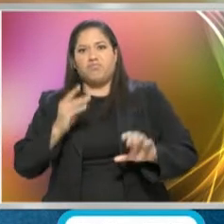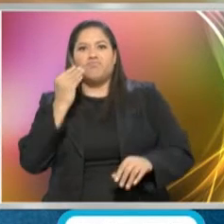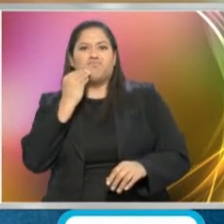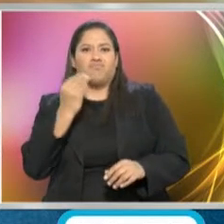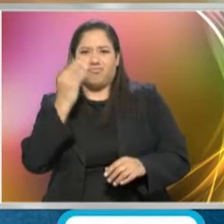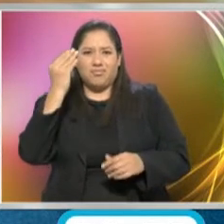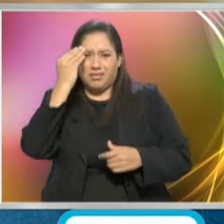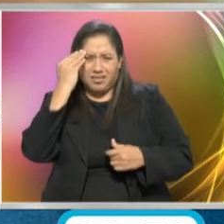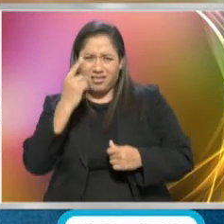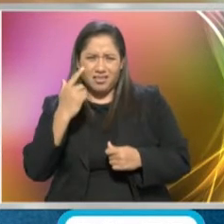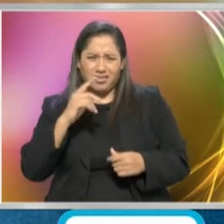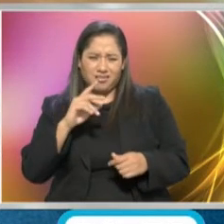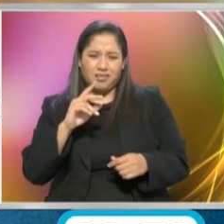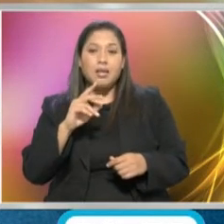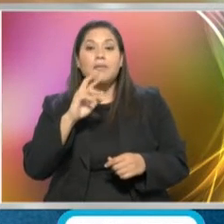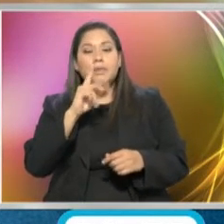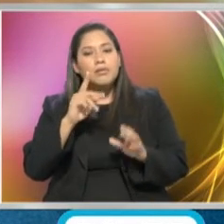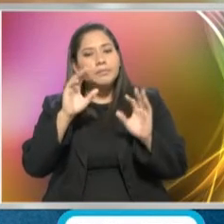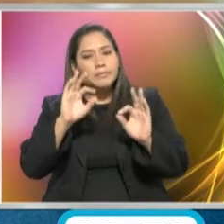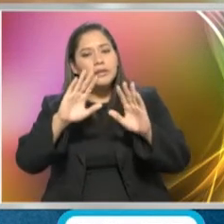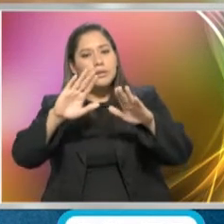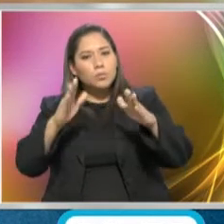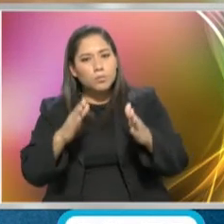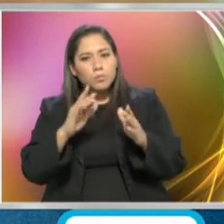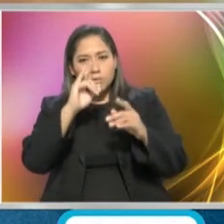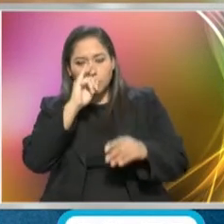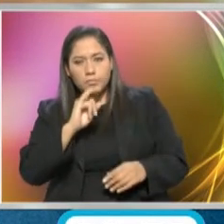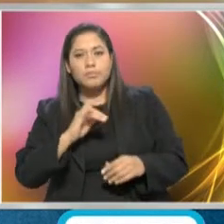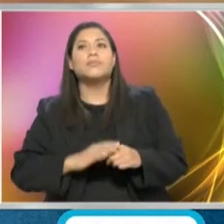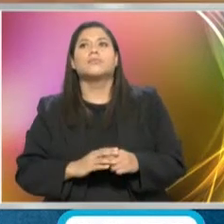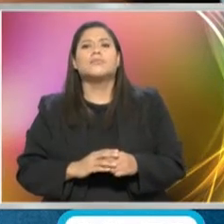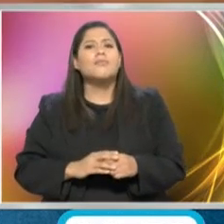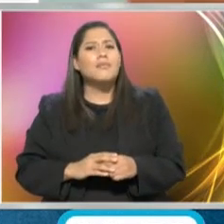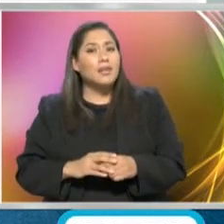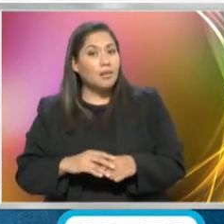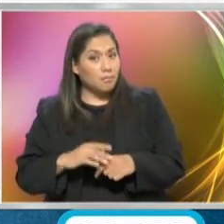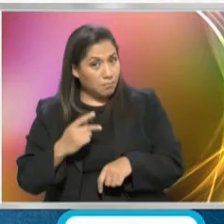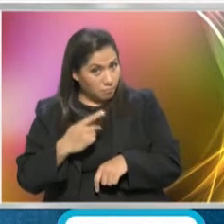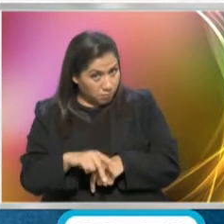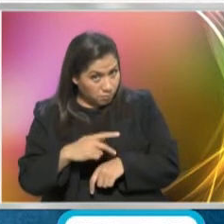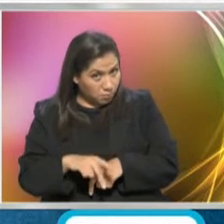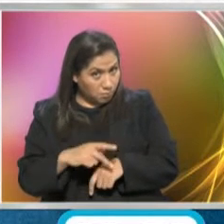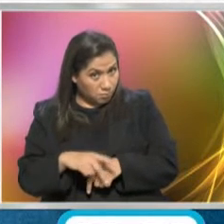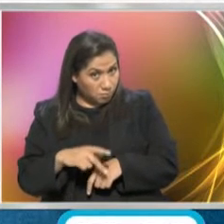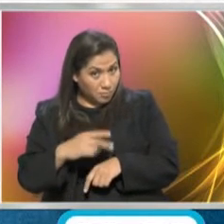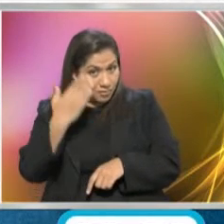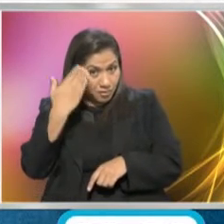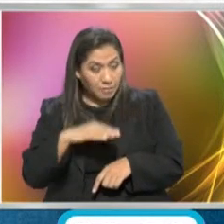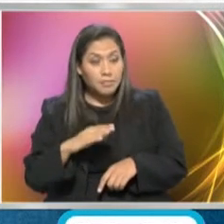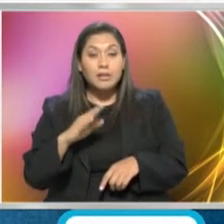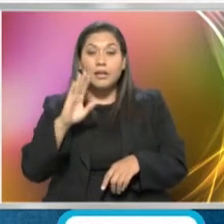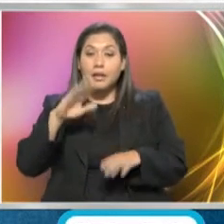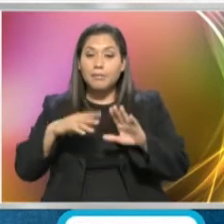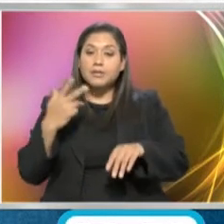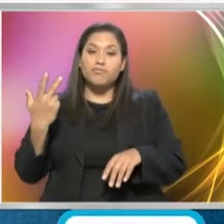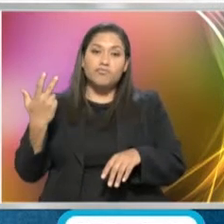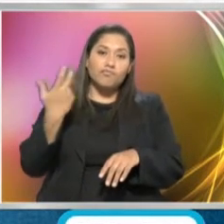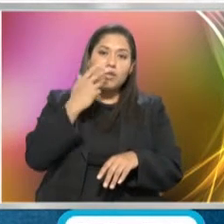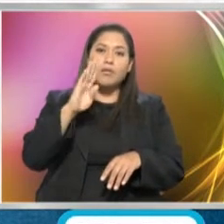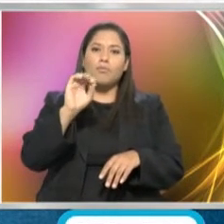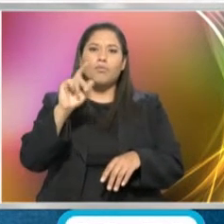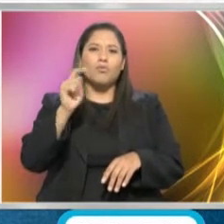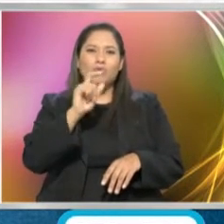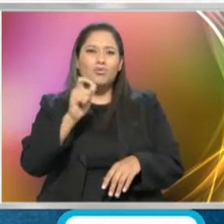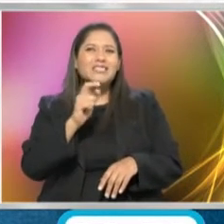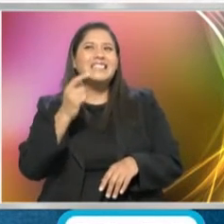desfigurado. Por supuesto. Y que se vea estético. ¿Y riesgos para la salud de un procedimiento? Todos somos sujetos a que, por ejemplo, nos hagan Botox. Ya me quiero quitar